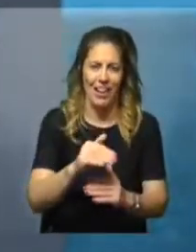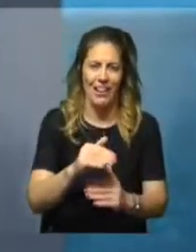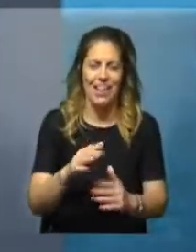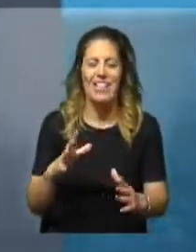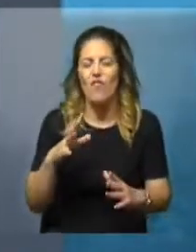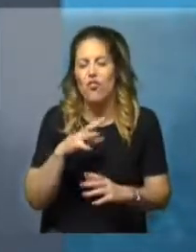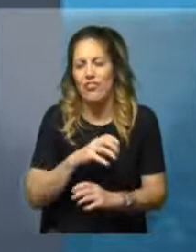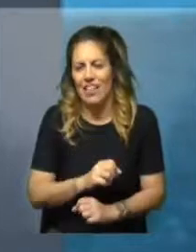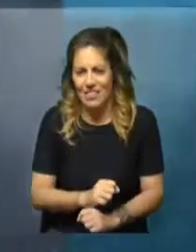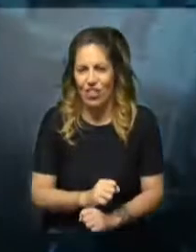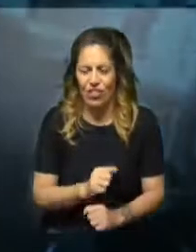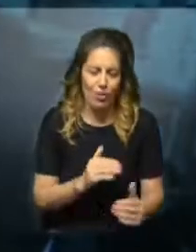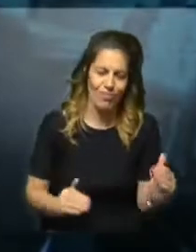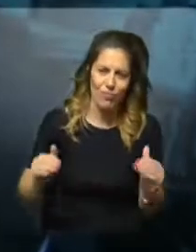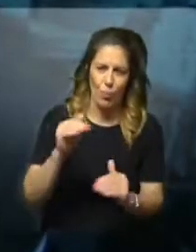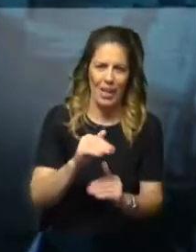frustración